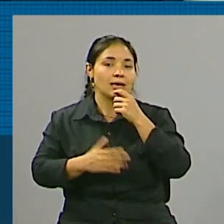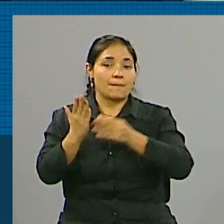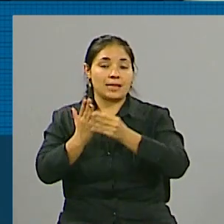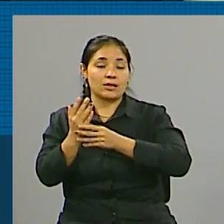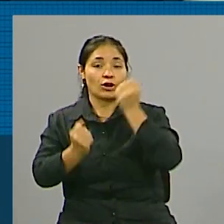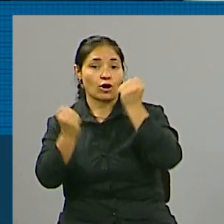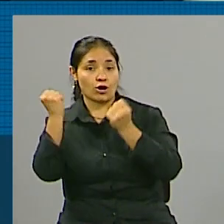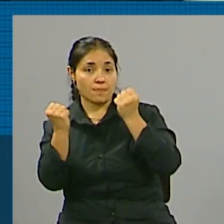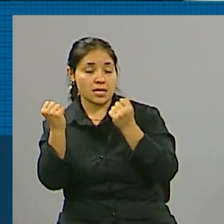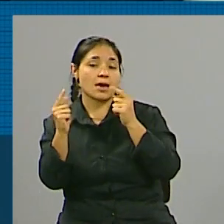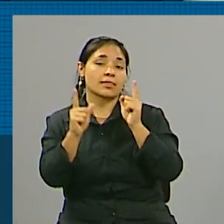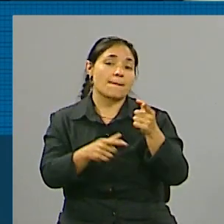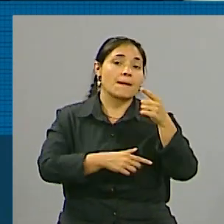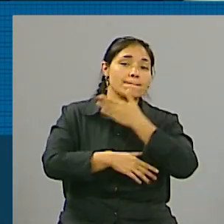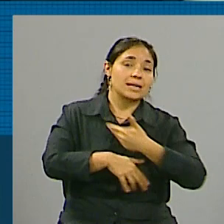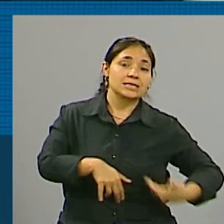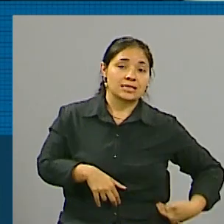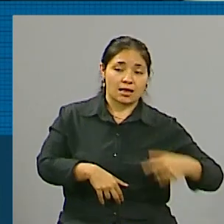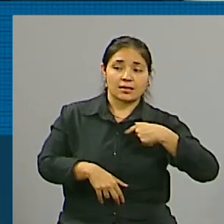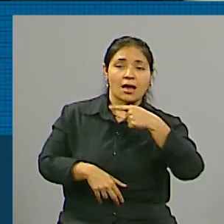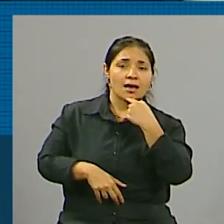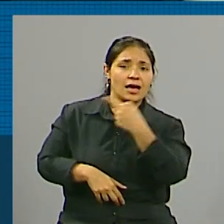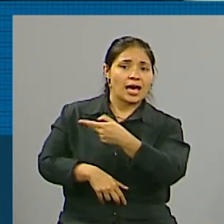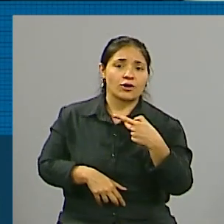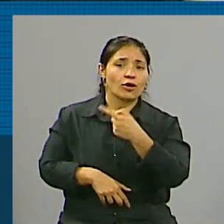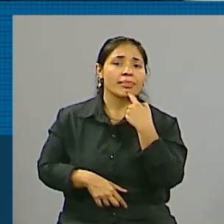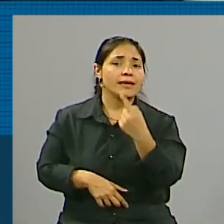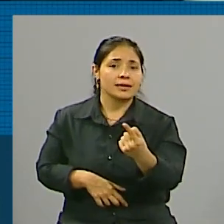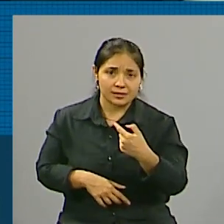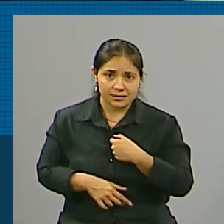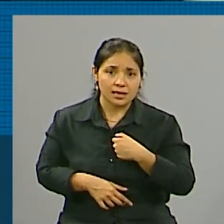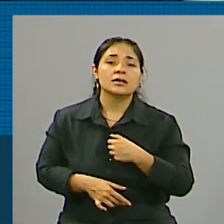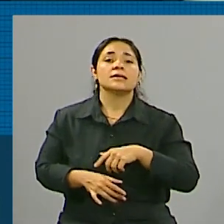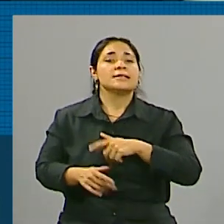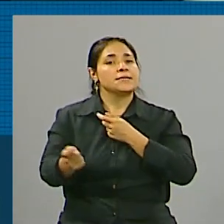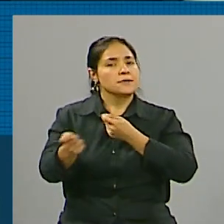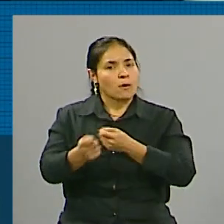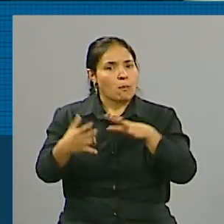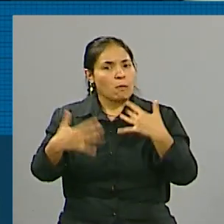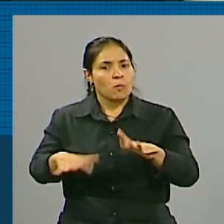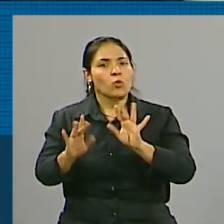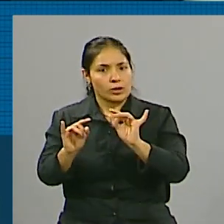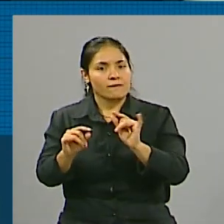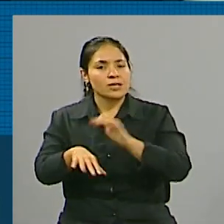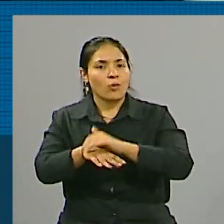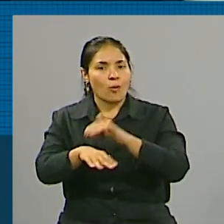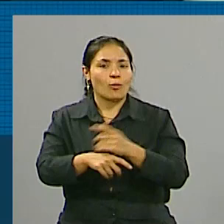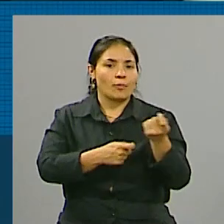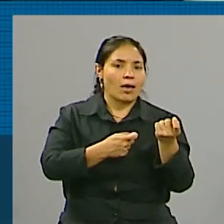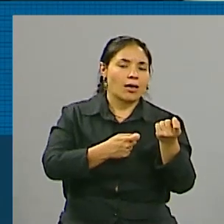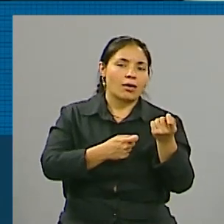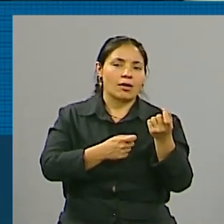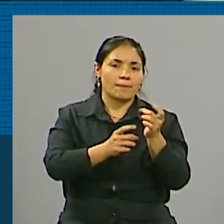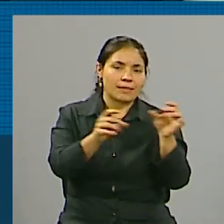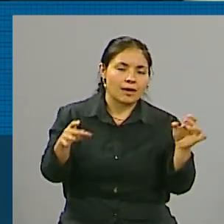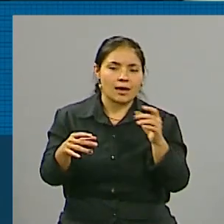de Economía, el propio presidente hablan de que han transitado gestiones difíciles con este panorama. Pero sacando